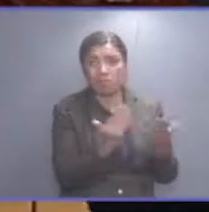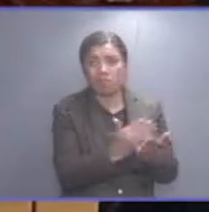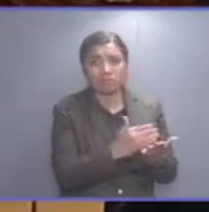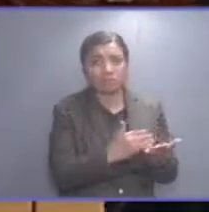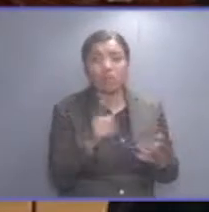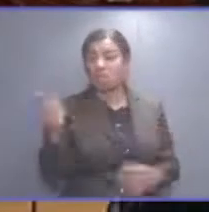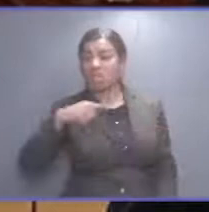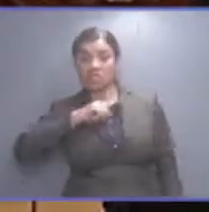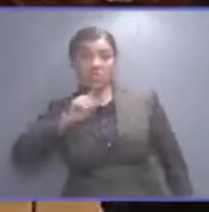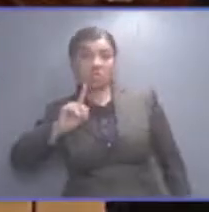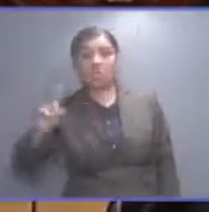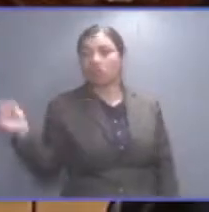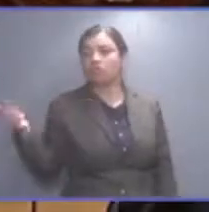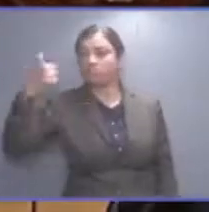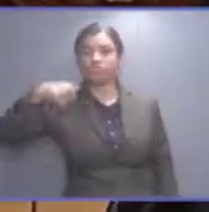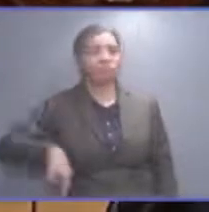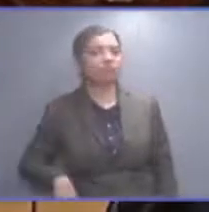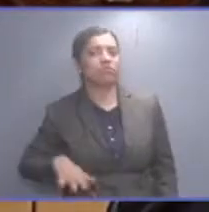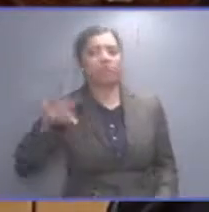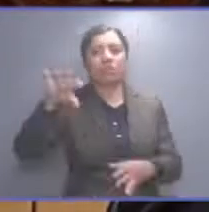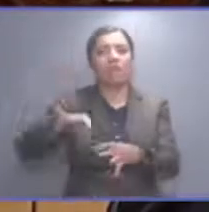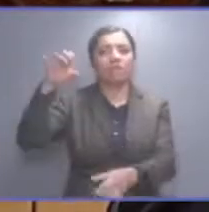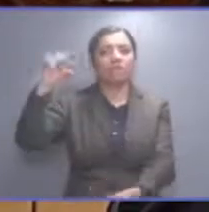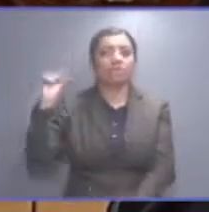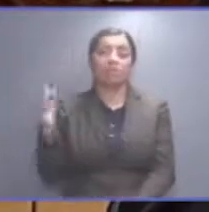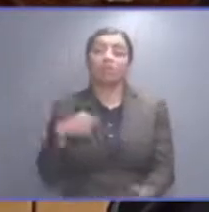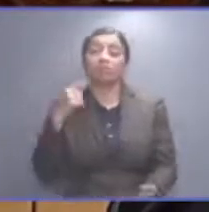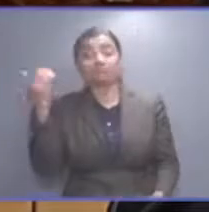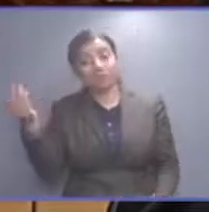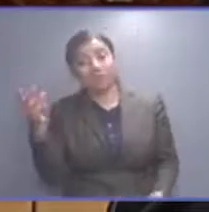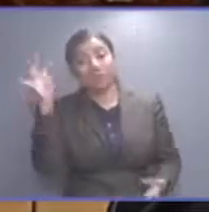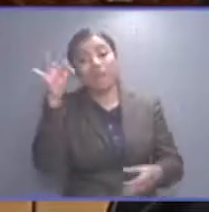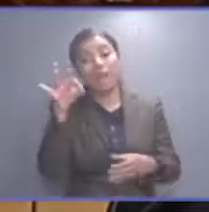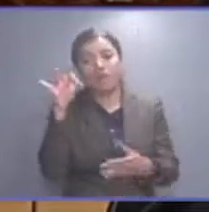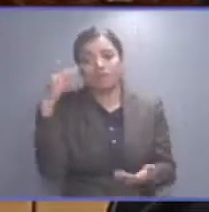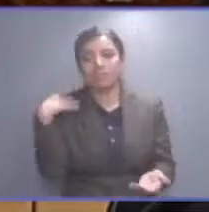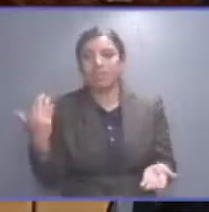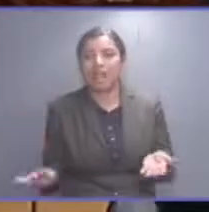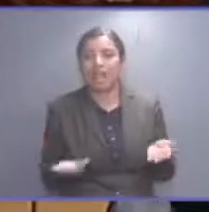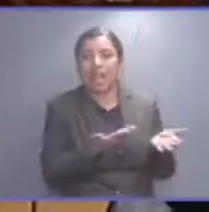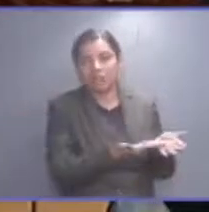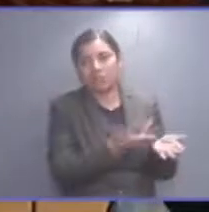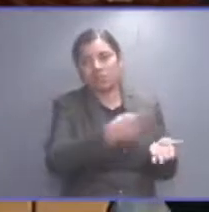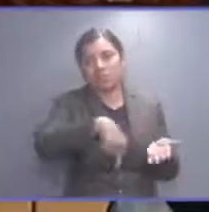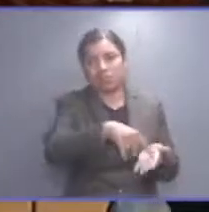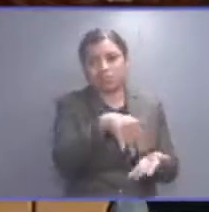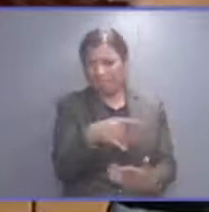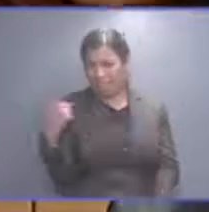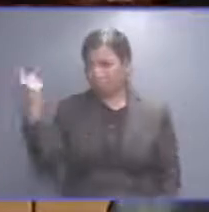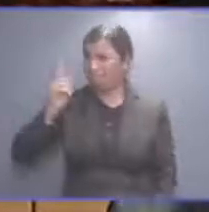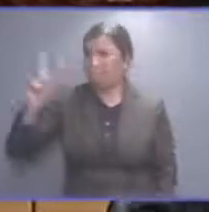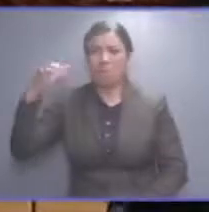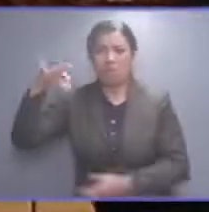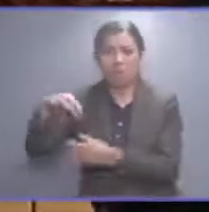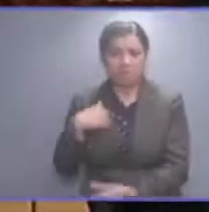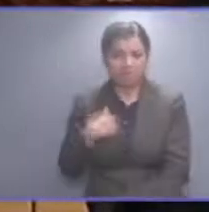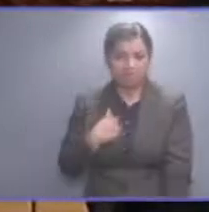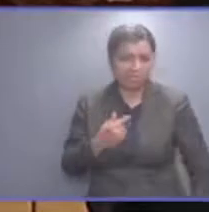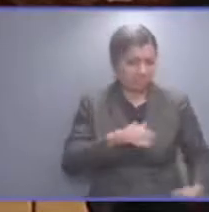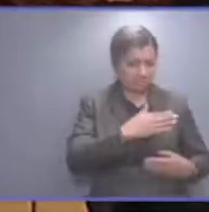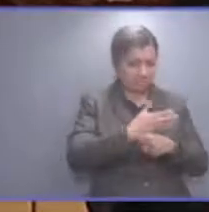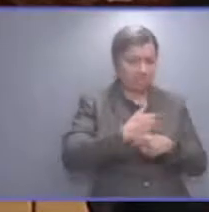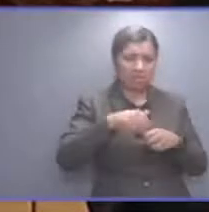dicen no, cuando ustedes se abstienen, le dicen no a ellos. No a mí, no a la bancada